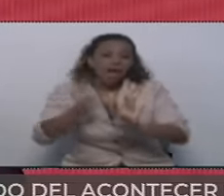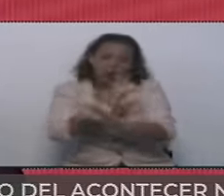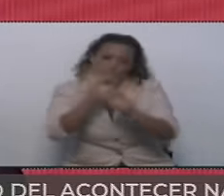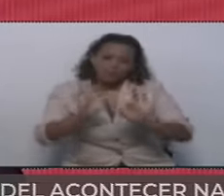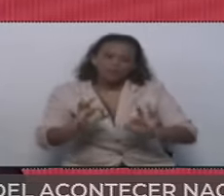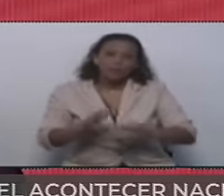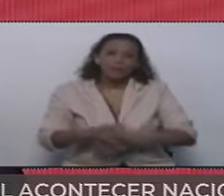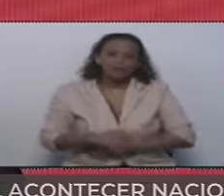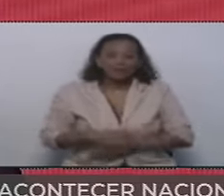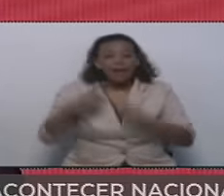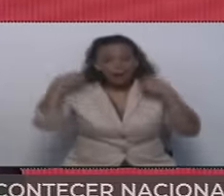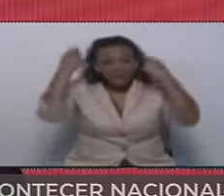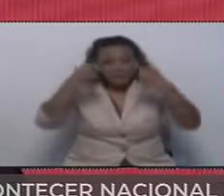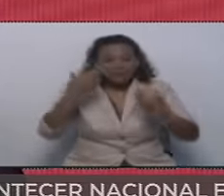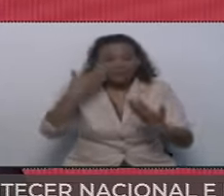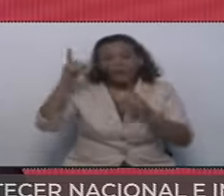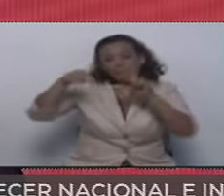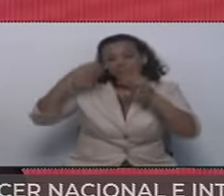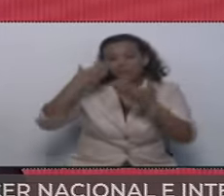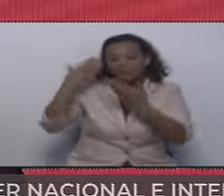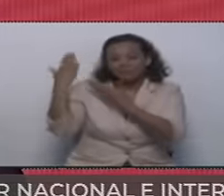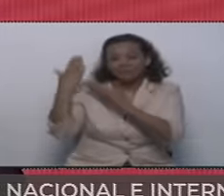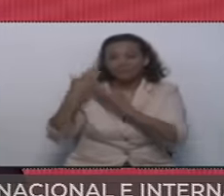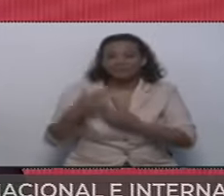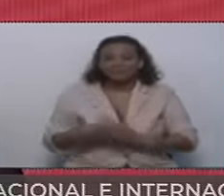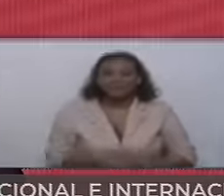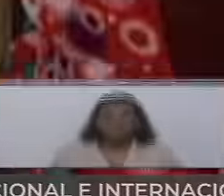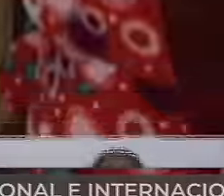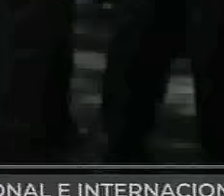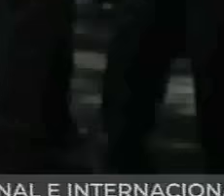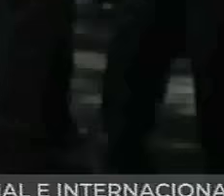ella. Caperucita, video, adelante.